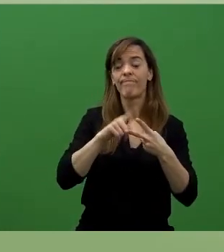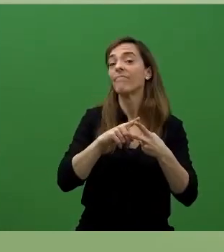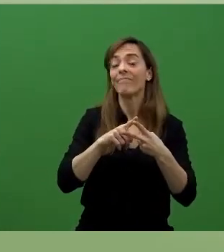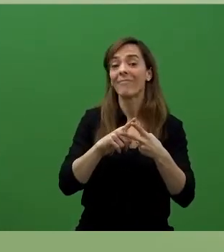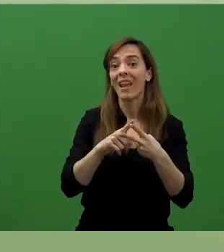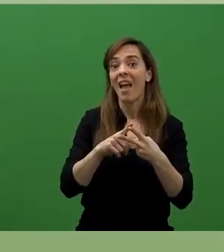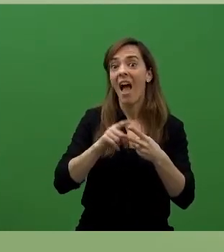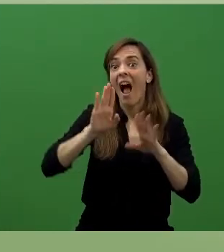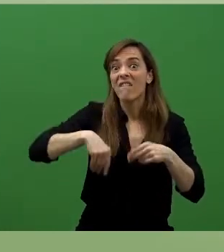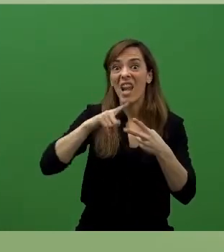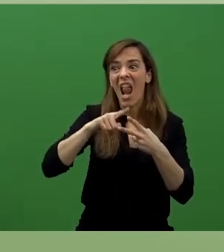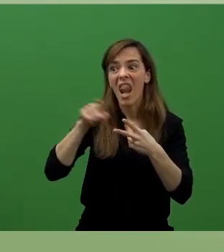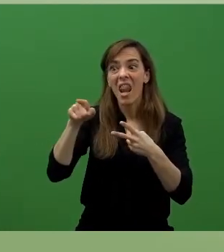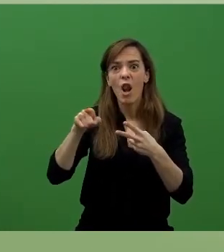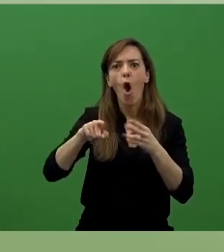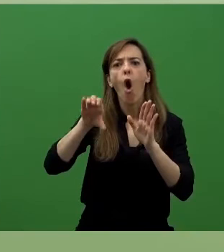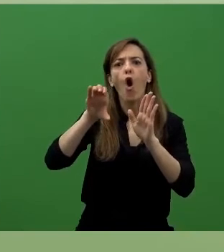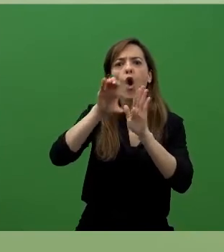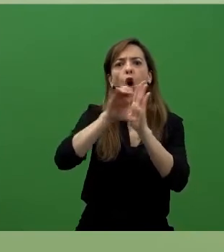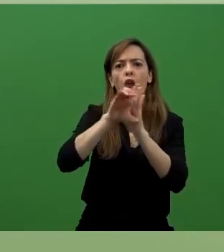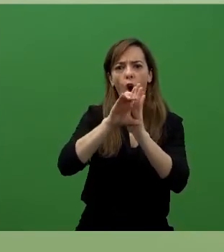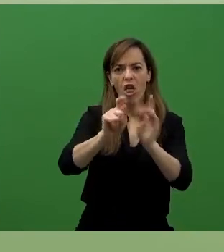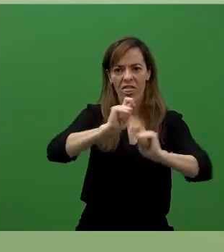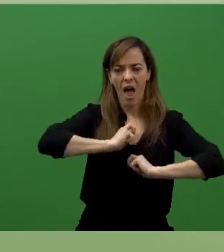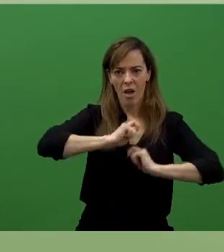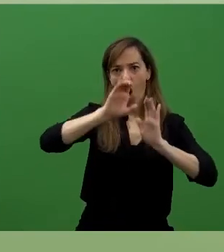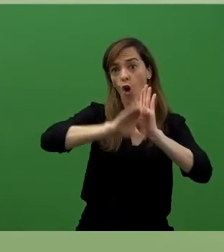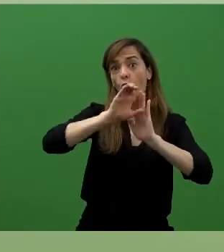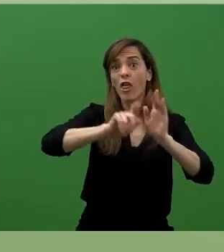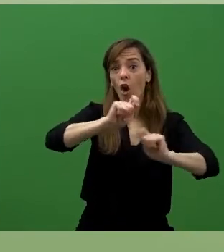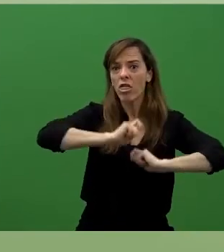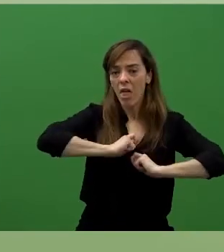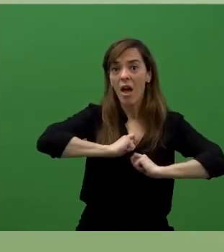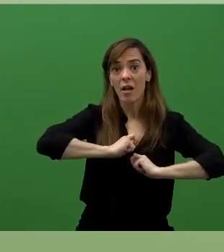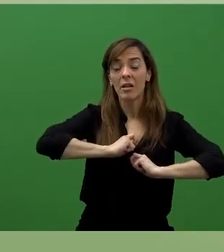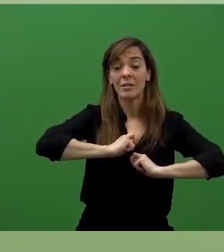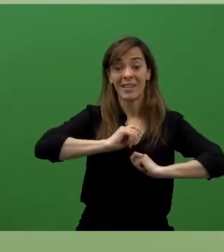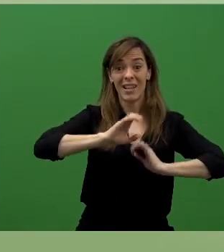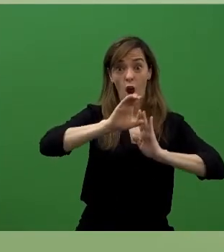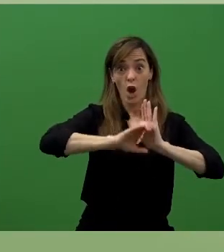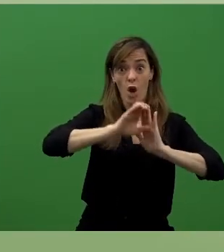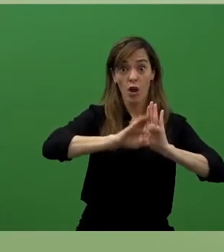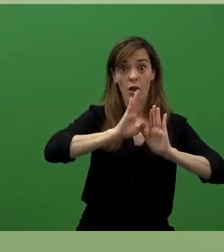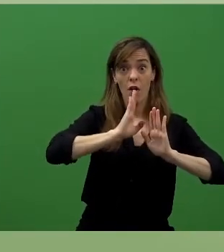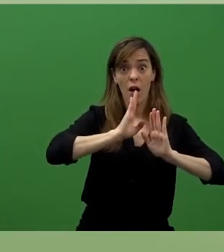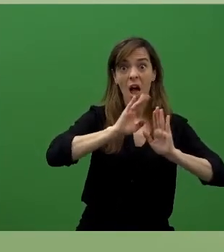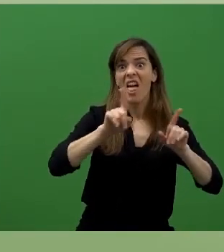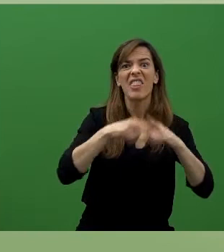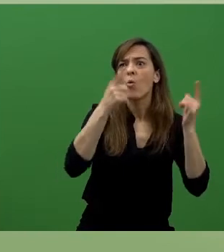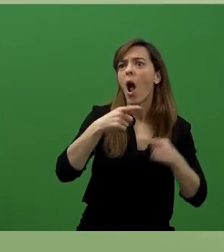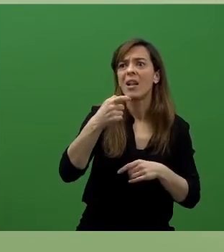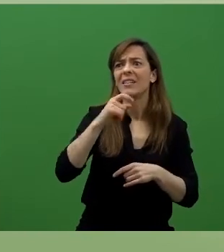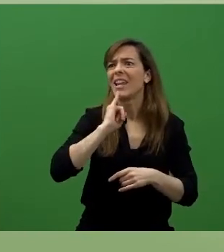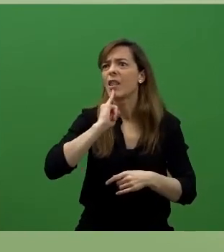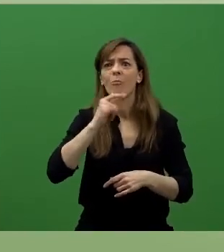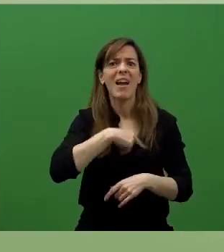de cada descripción, es un código. Este código es un código que es el mismo, está la descripción en castellano, en inglés o en